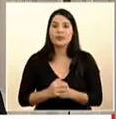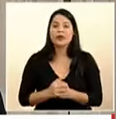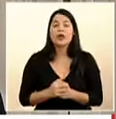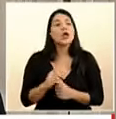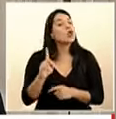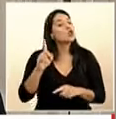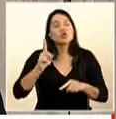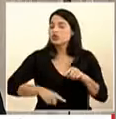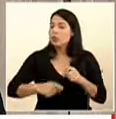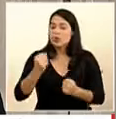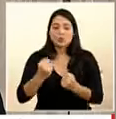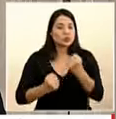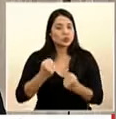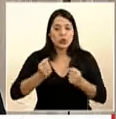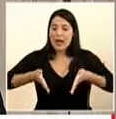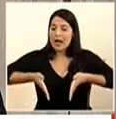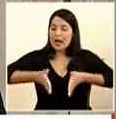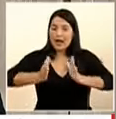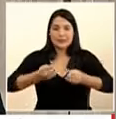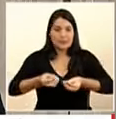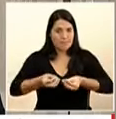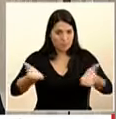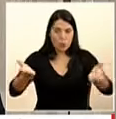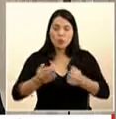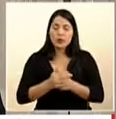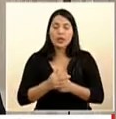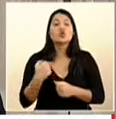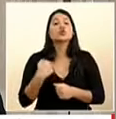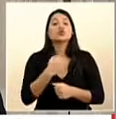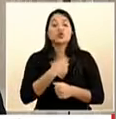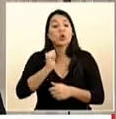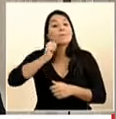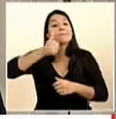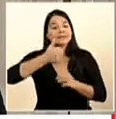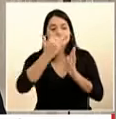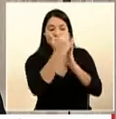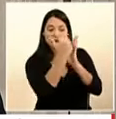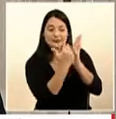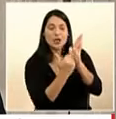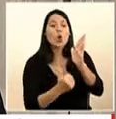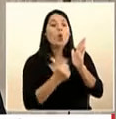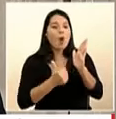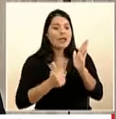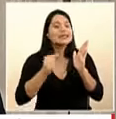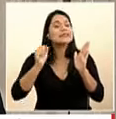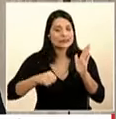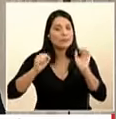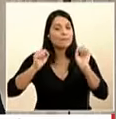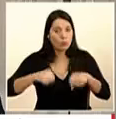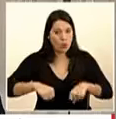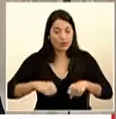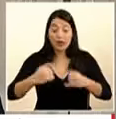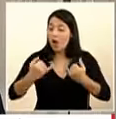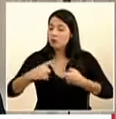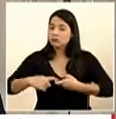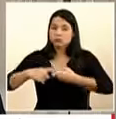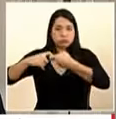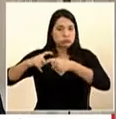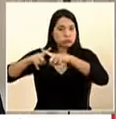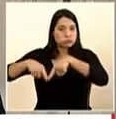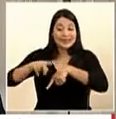vehículos por las vías públicas la lista de excepciones será comunicada el día de mañana se suspende todo el transporte público